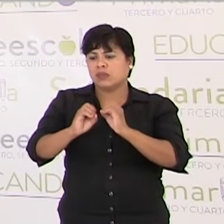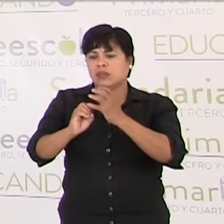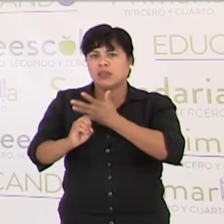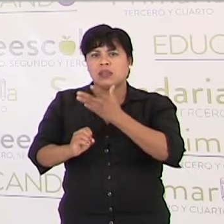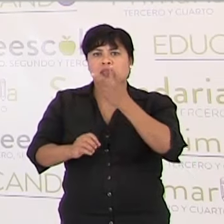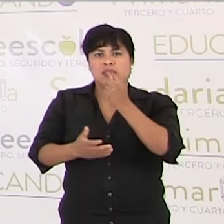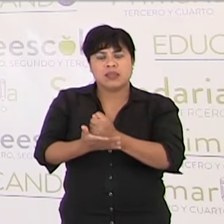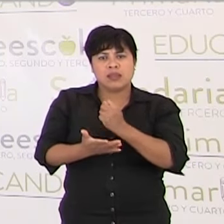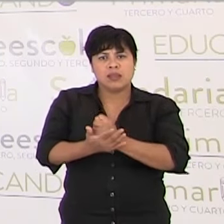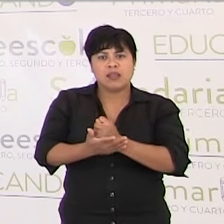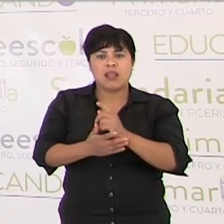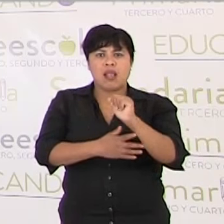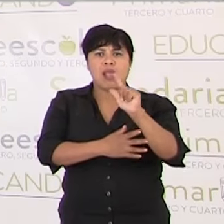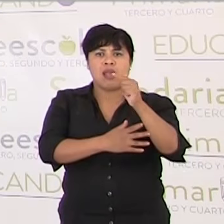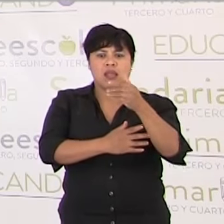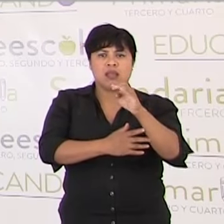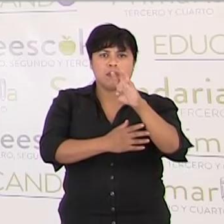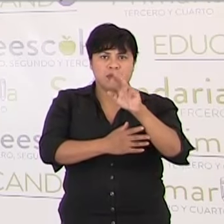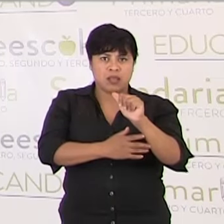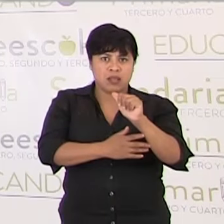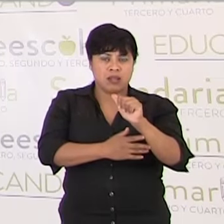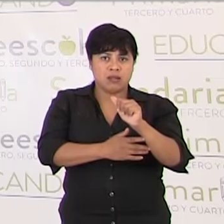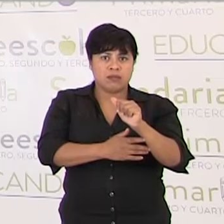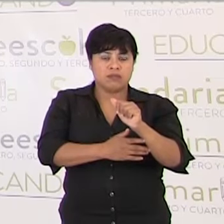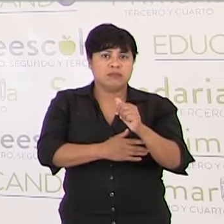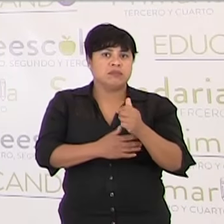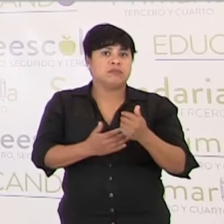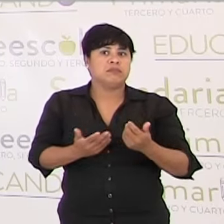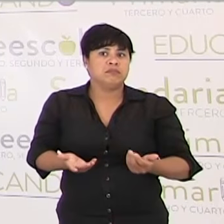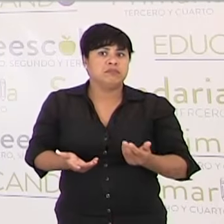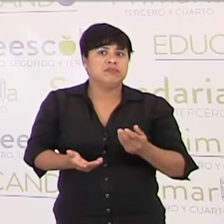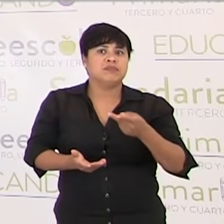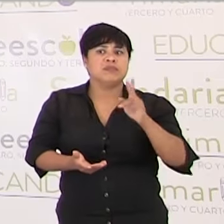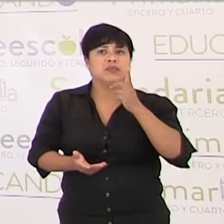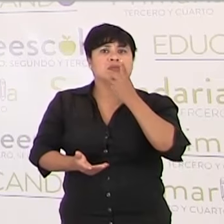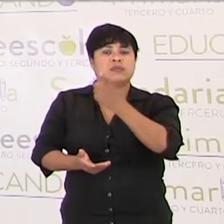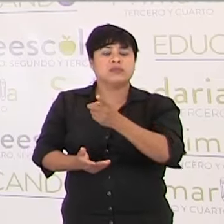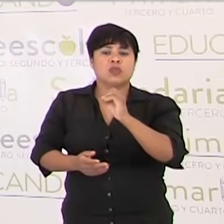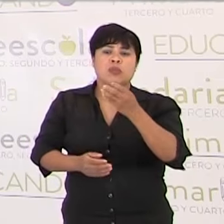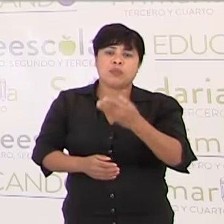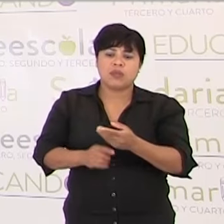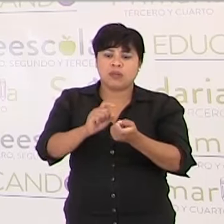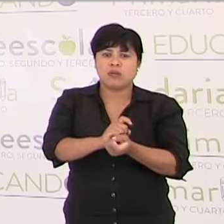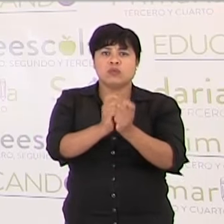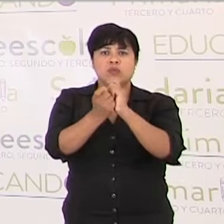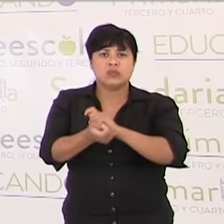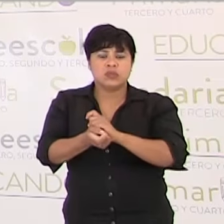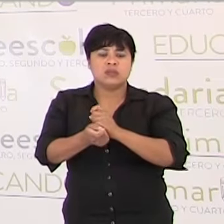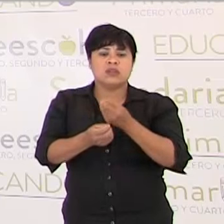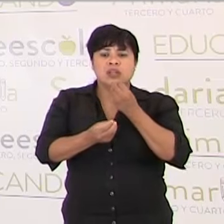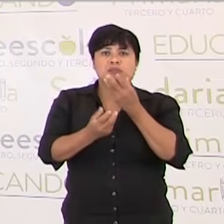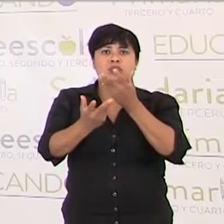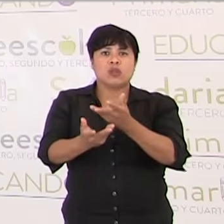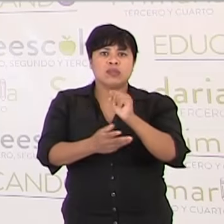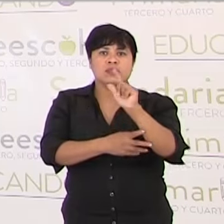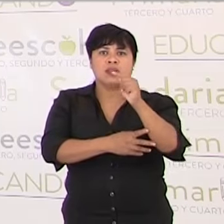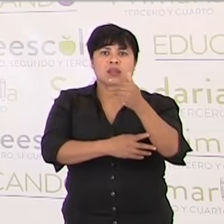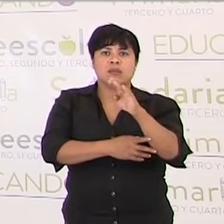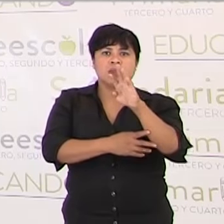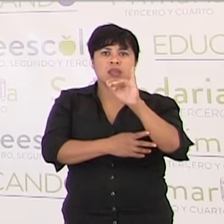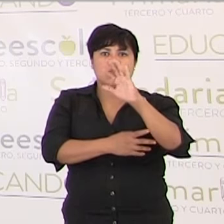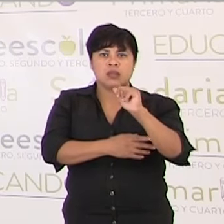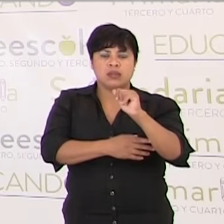una tarea de álgebra, en este caso les dicen o les piden traducir expresiones